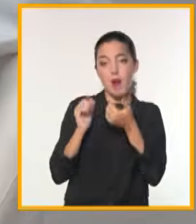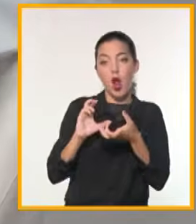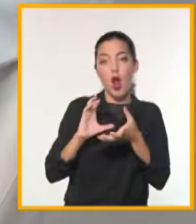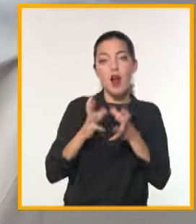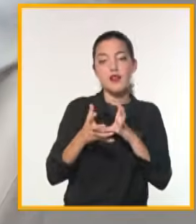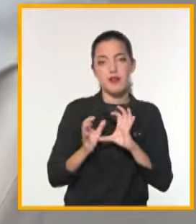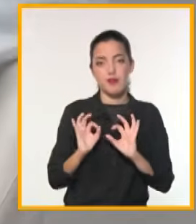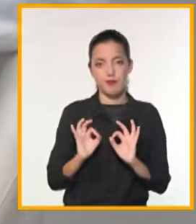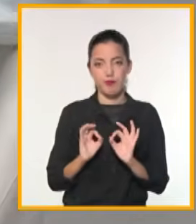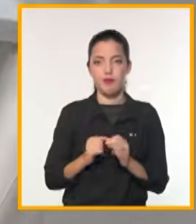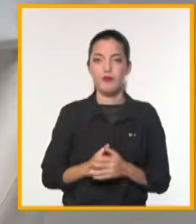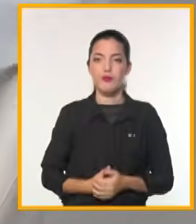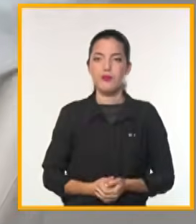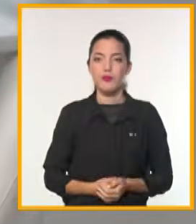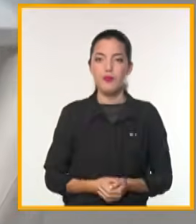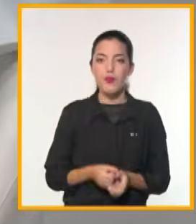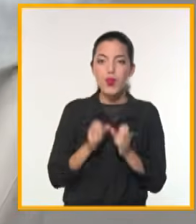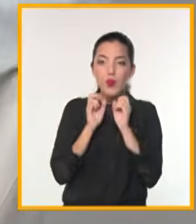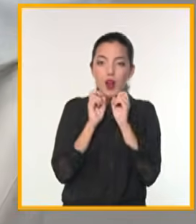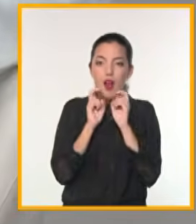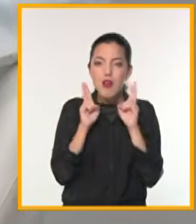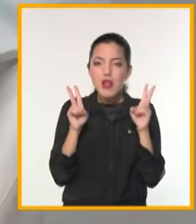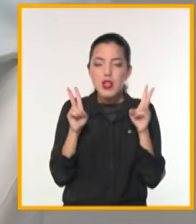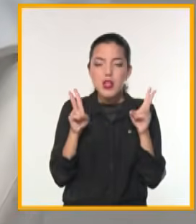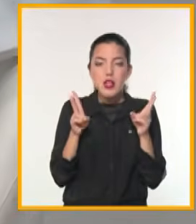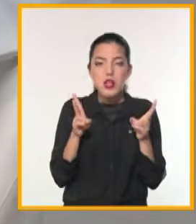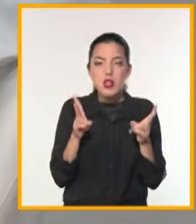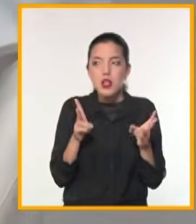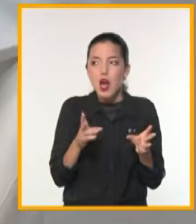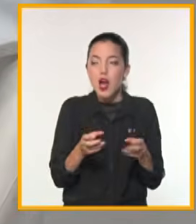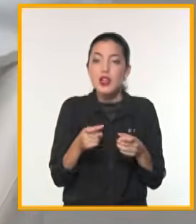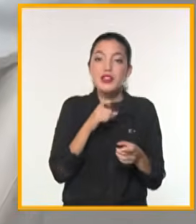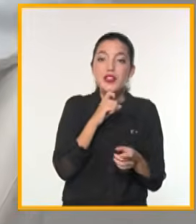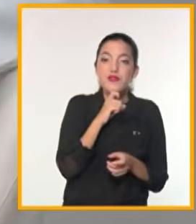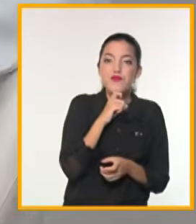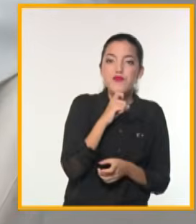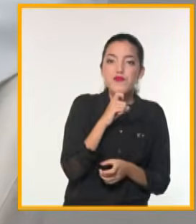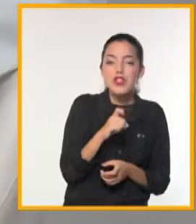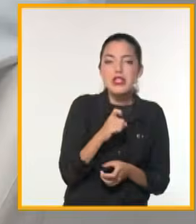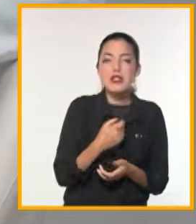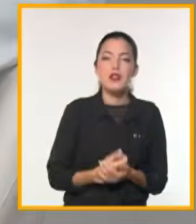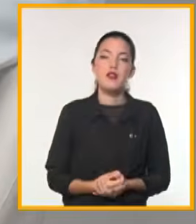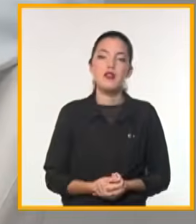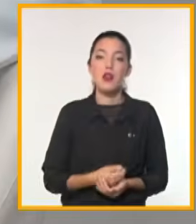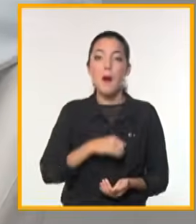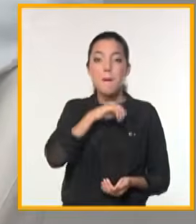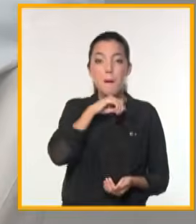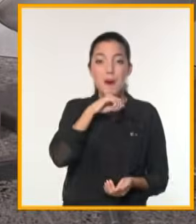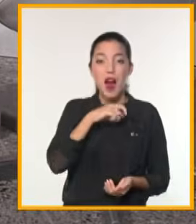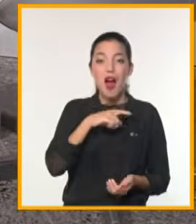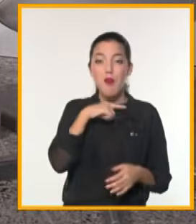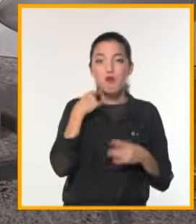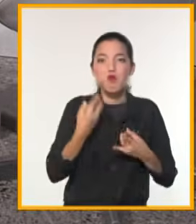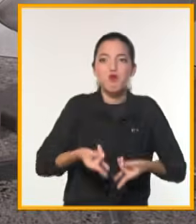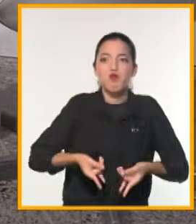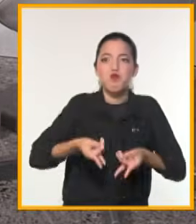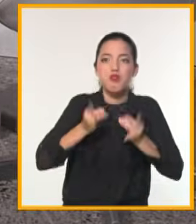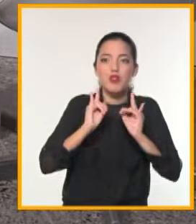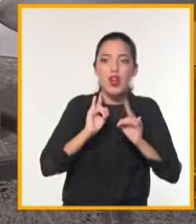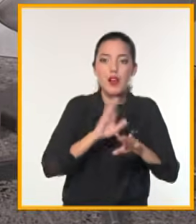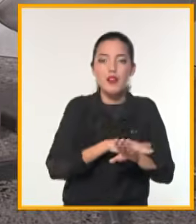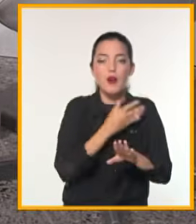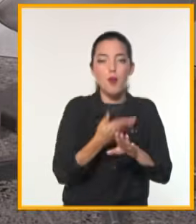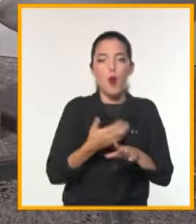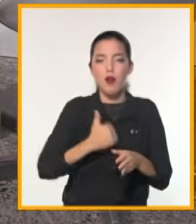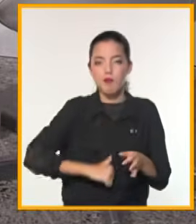vida traumática, su madre se murió a los 18 meses de ella haber nacido, y mi madre allí encontró en ese